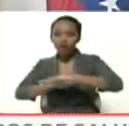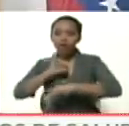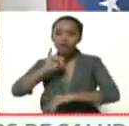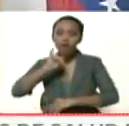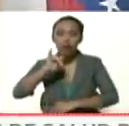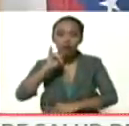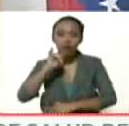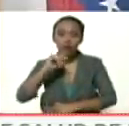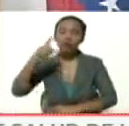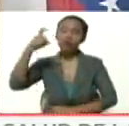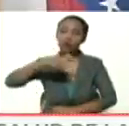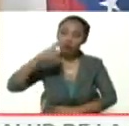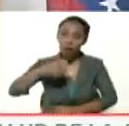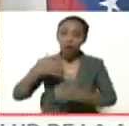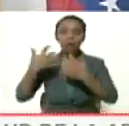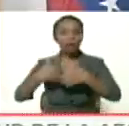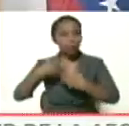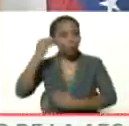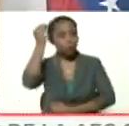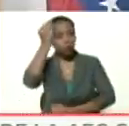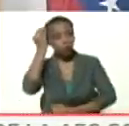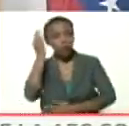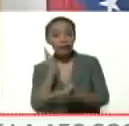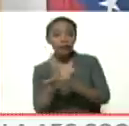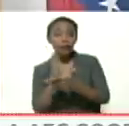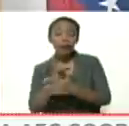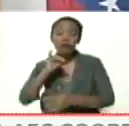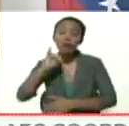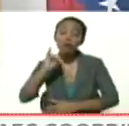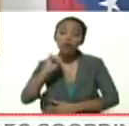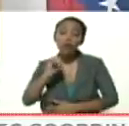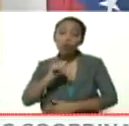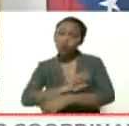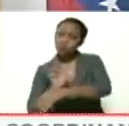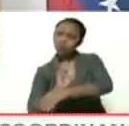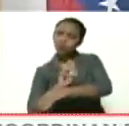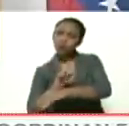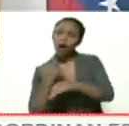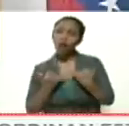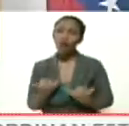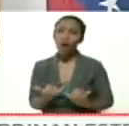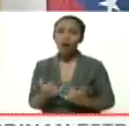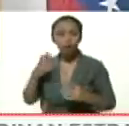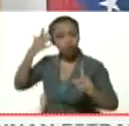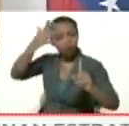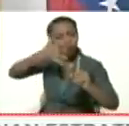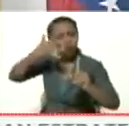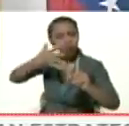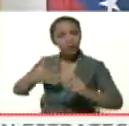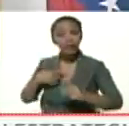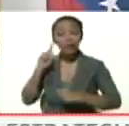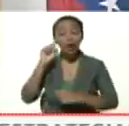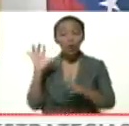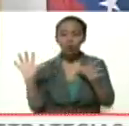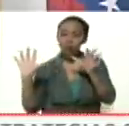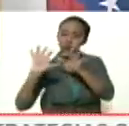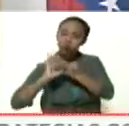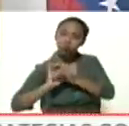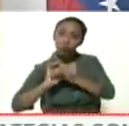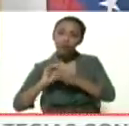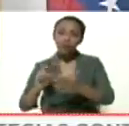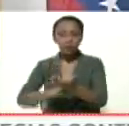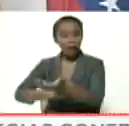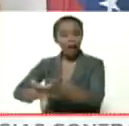informativo, necesario, de reflexión siempre, de información veraz, de orientación y de unión del